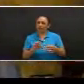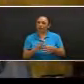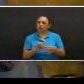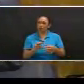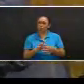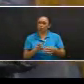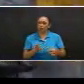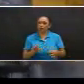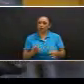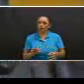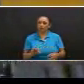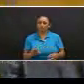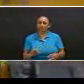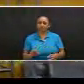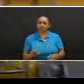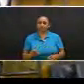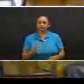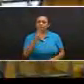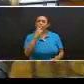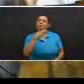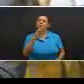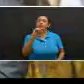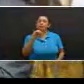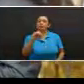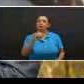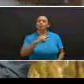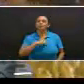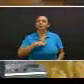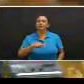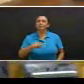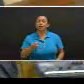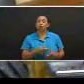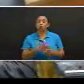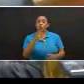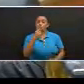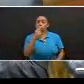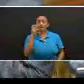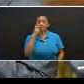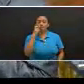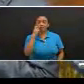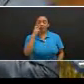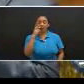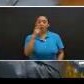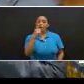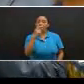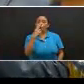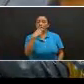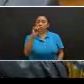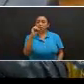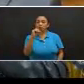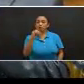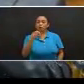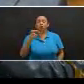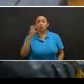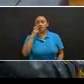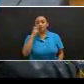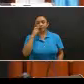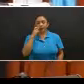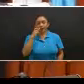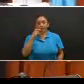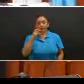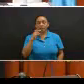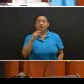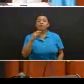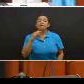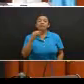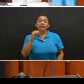nos han contado de que aquel hijo que está con el papá está con su hijo, Pero el papá de él también vive en la casa, o sea, el abuelo del